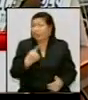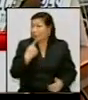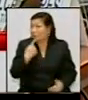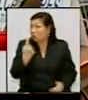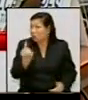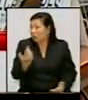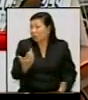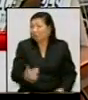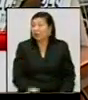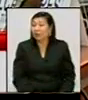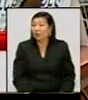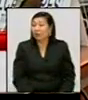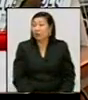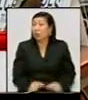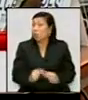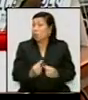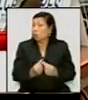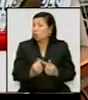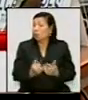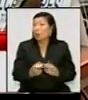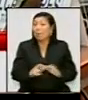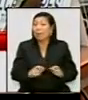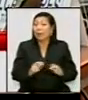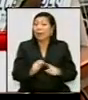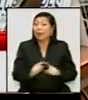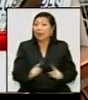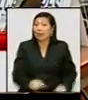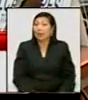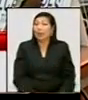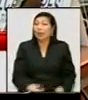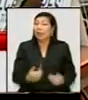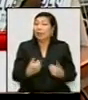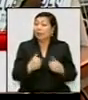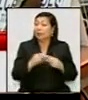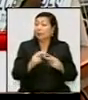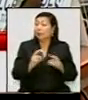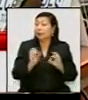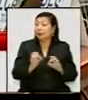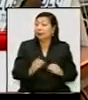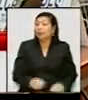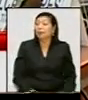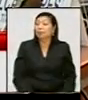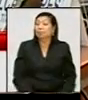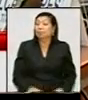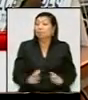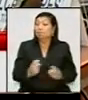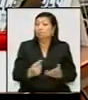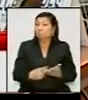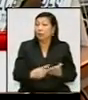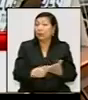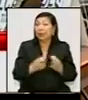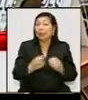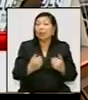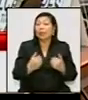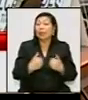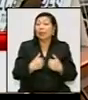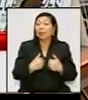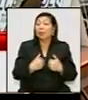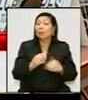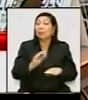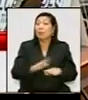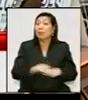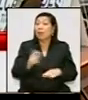acá había siquiera un sector del Parlamento que tenía observaciones. Se logró un texto de consenso y creo que le debemos, sobre todo